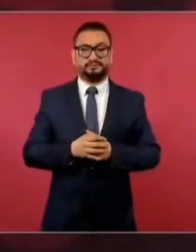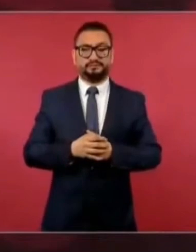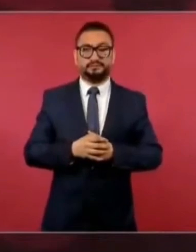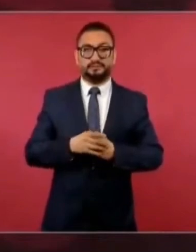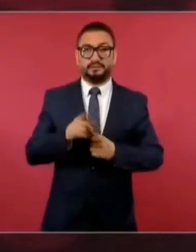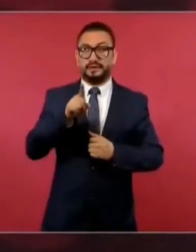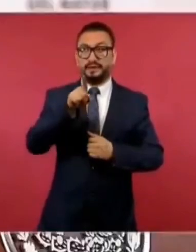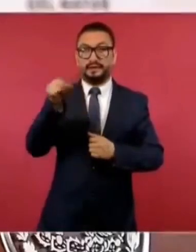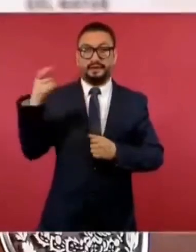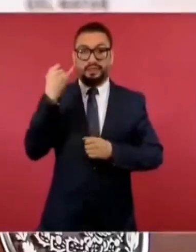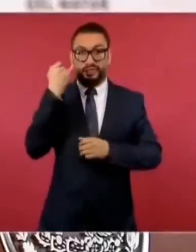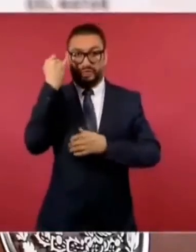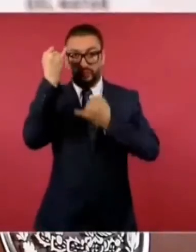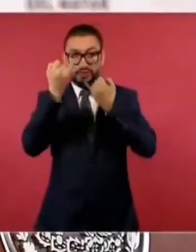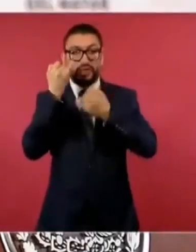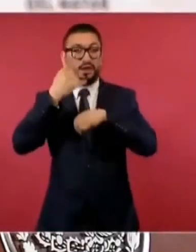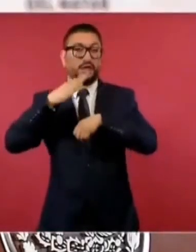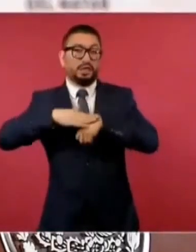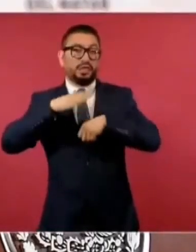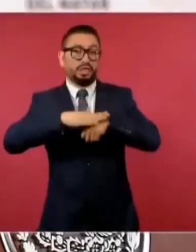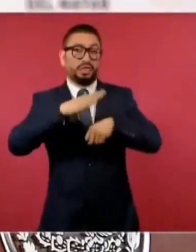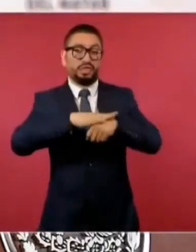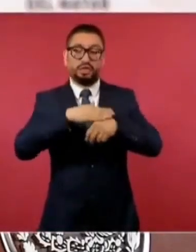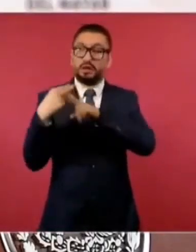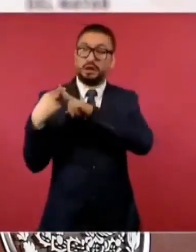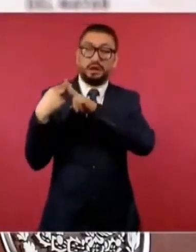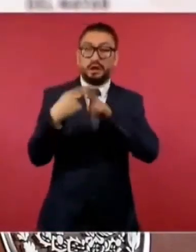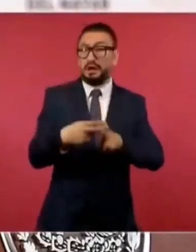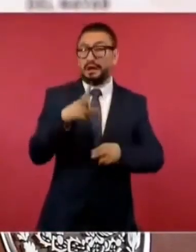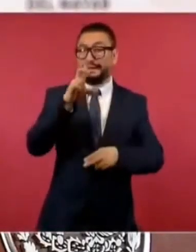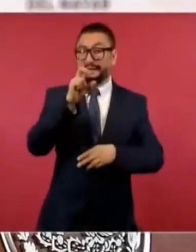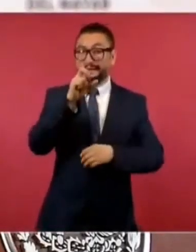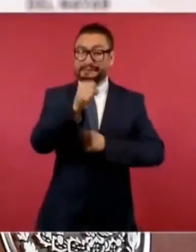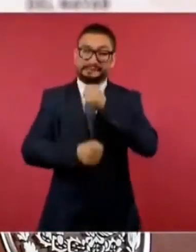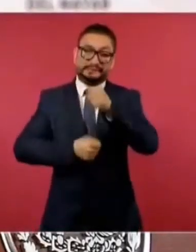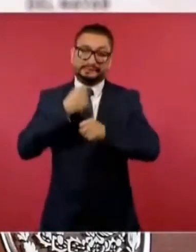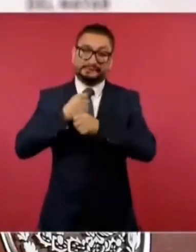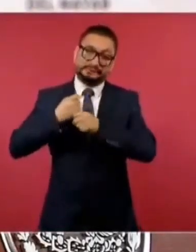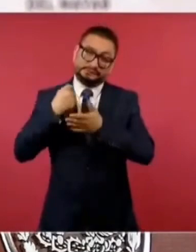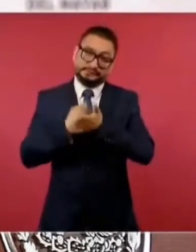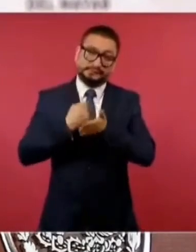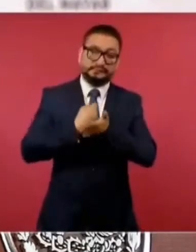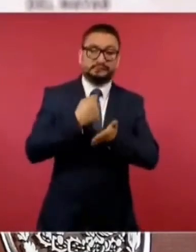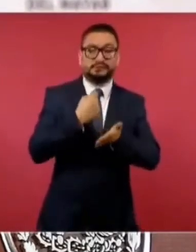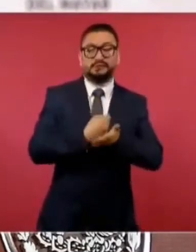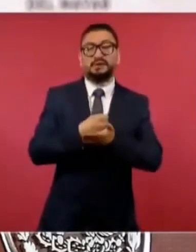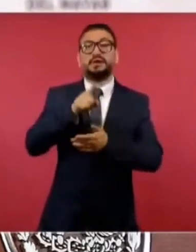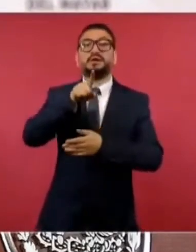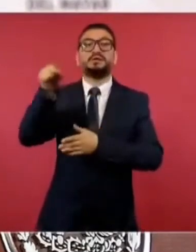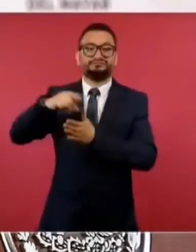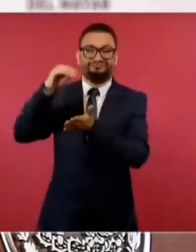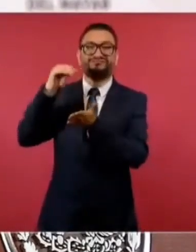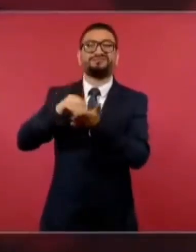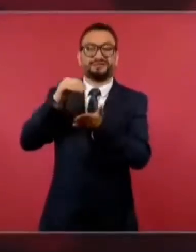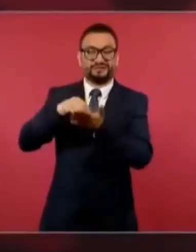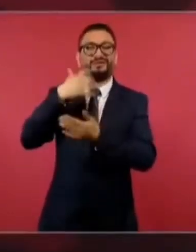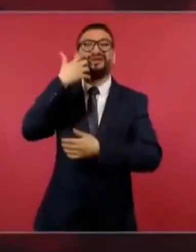vinieron imponiendo durante más de 30 años y que todavía ahí quieren volver